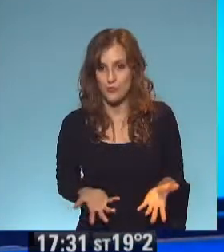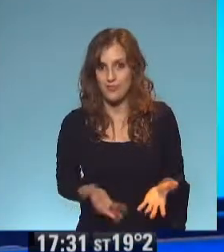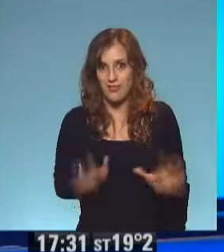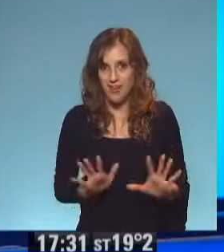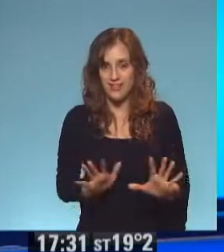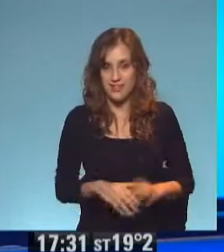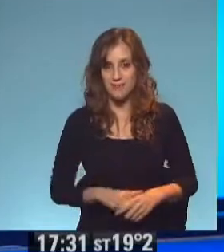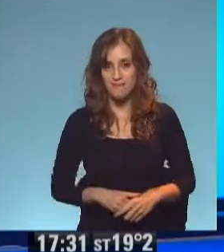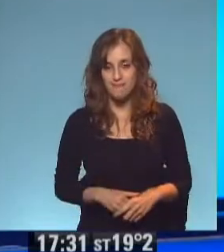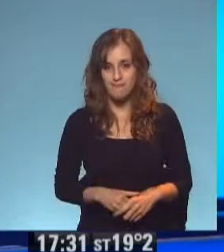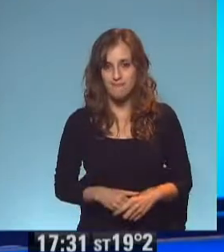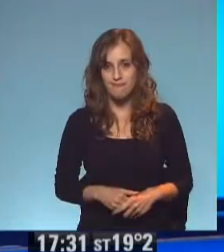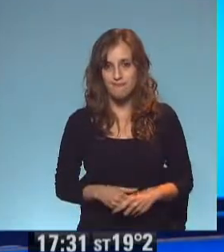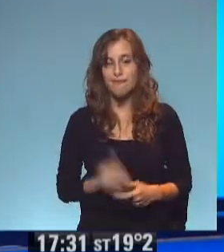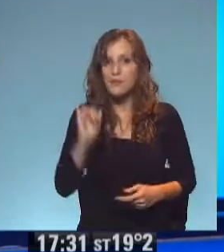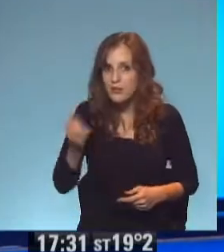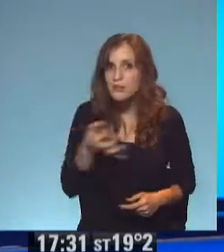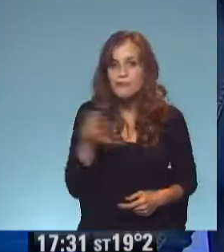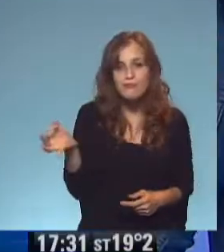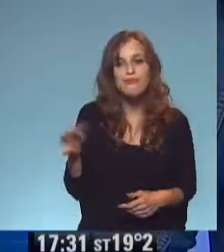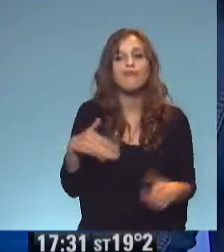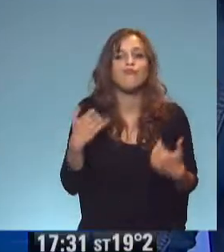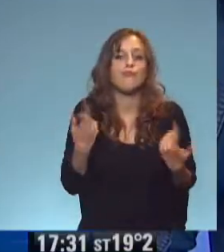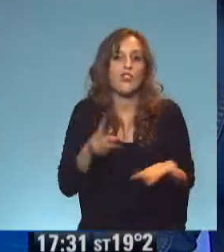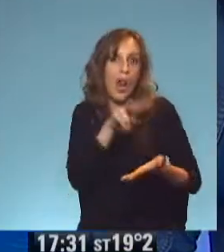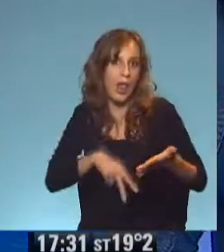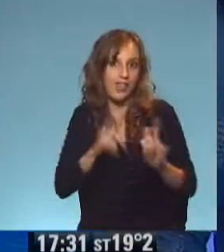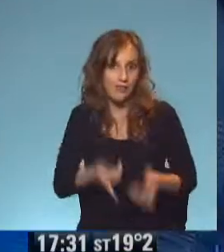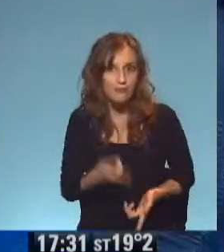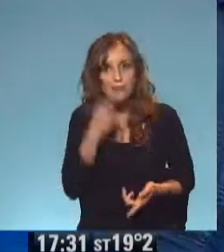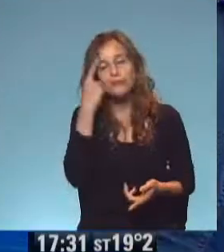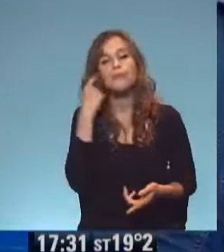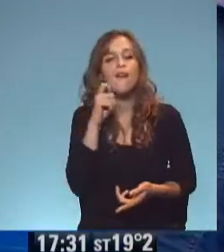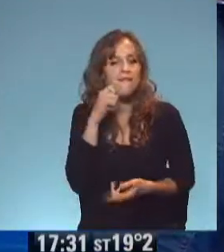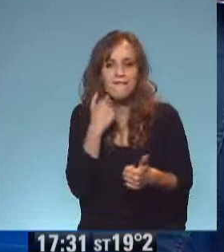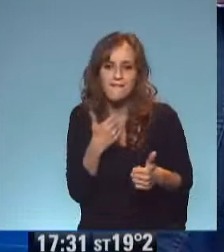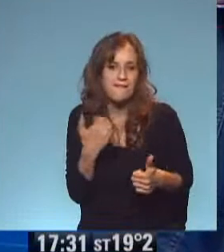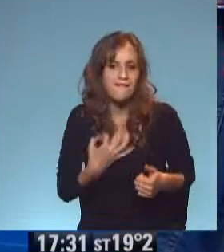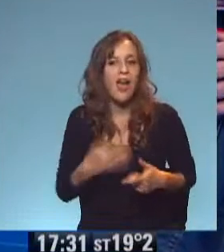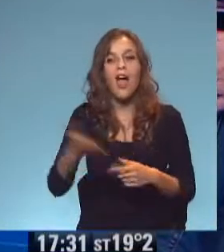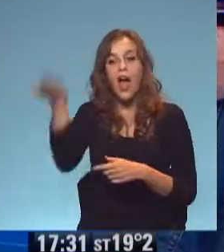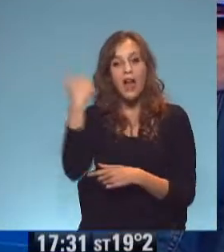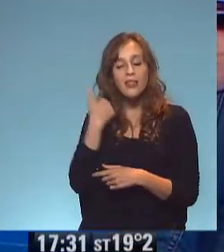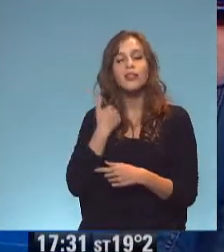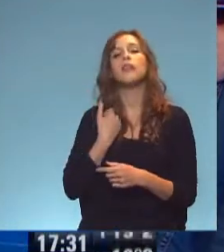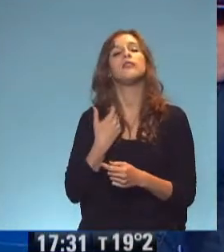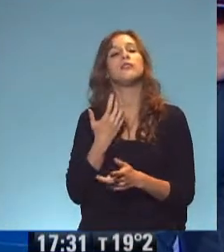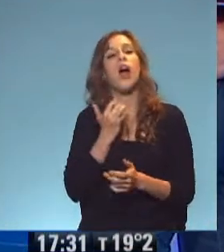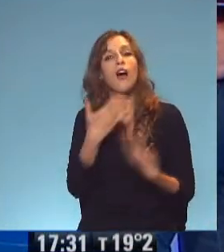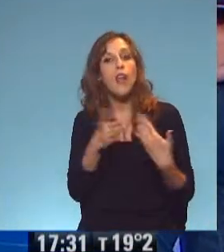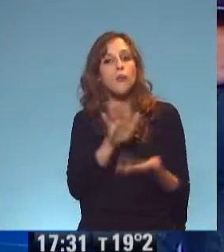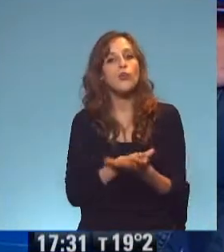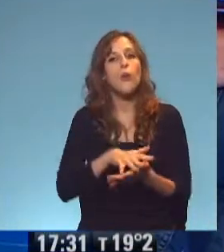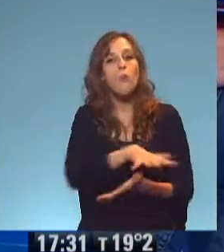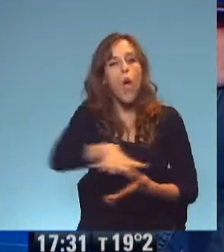historias, ¿no? Totalmente. ¿Es cierto? Y por eso las podemos leer. Qué bueno, señor, porque como hablábamos antes, hablamos de los pueblos originarios, también